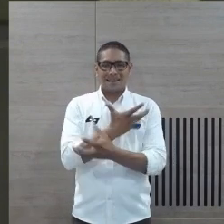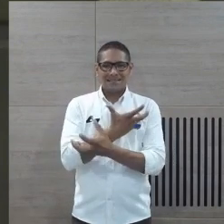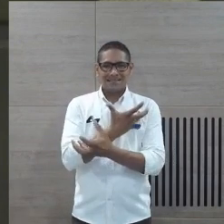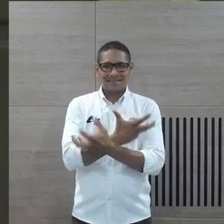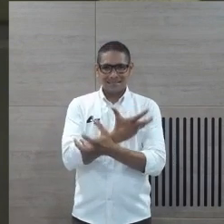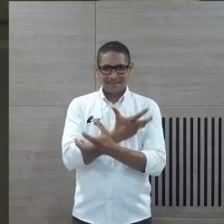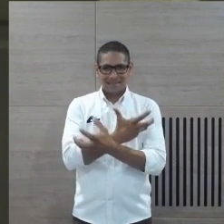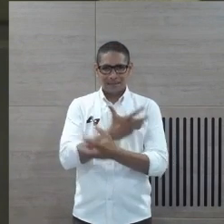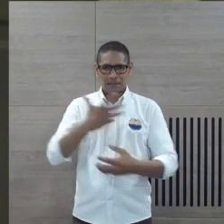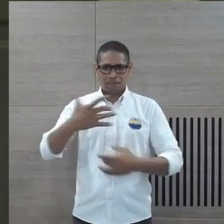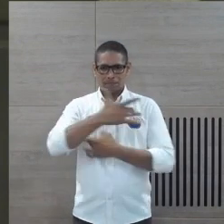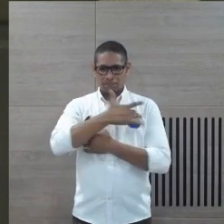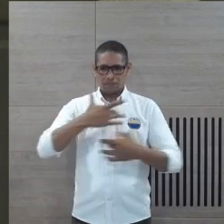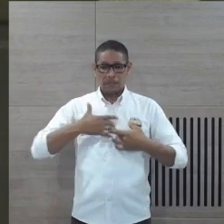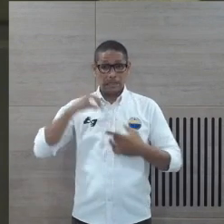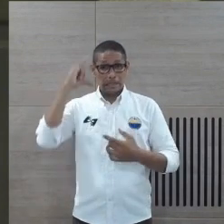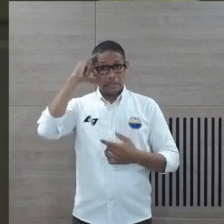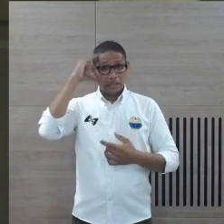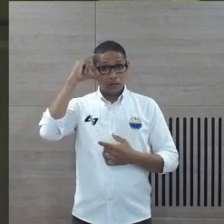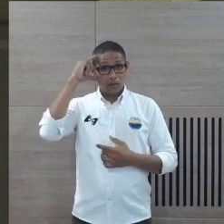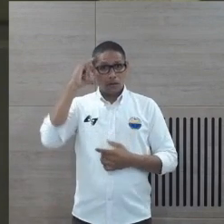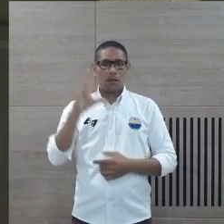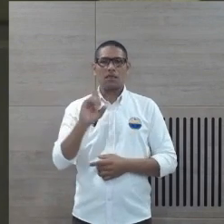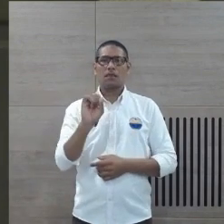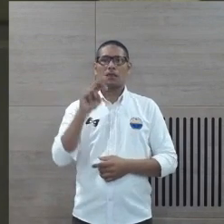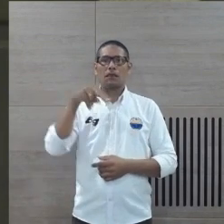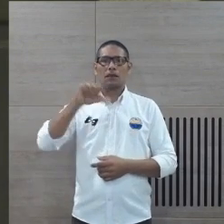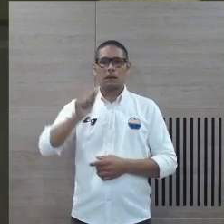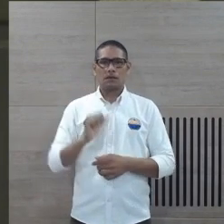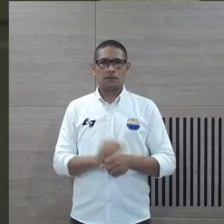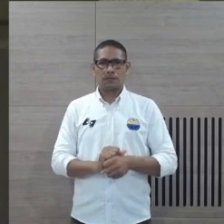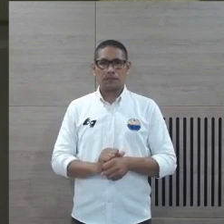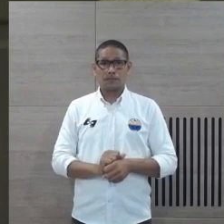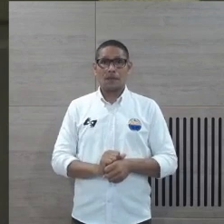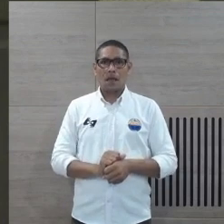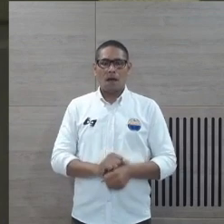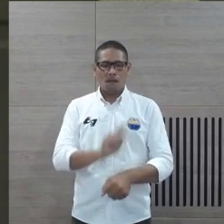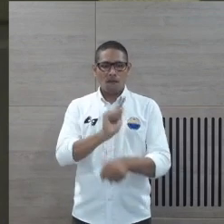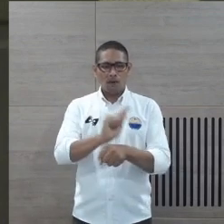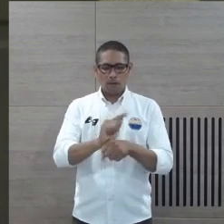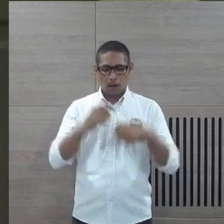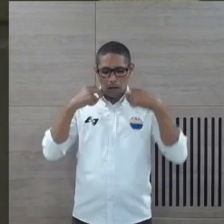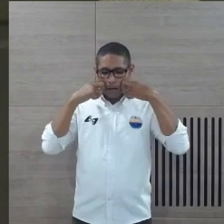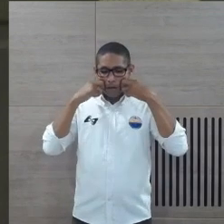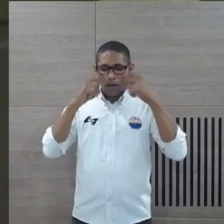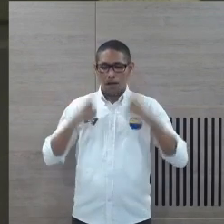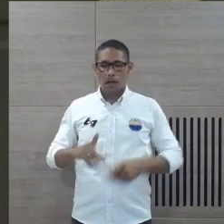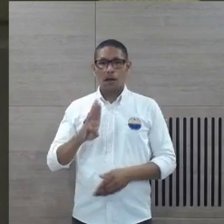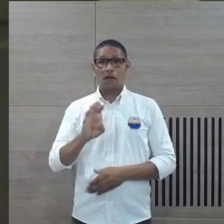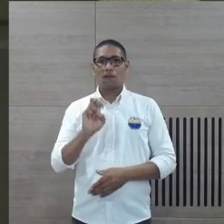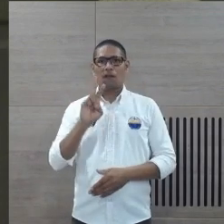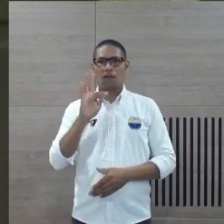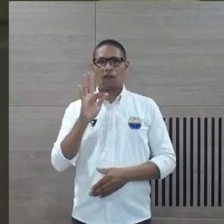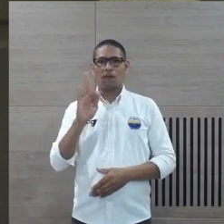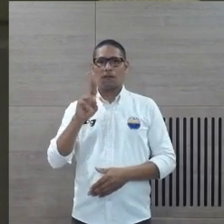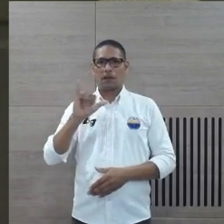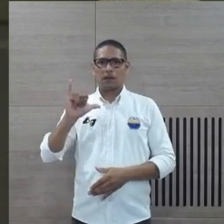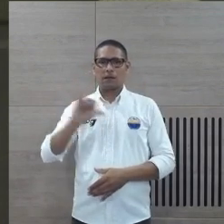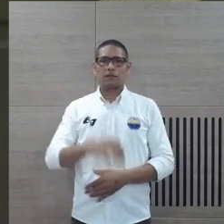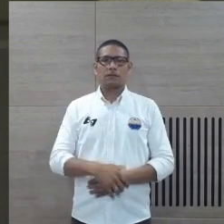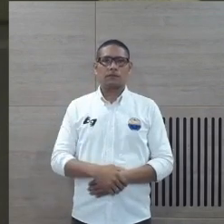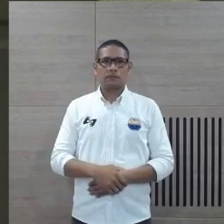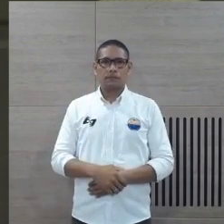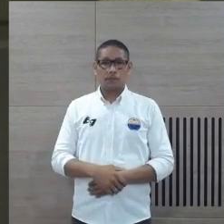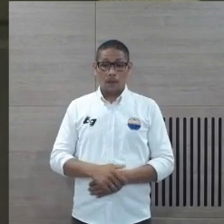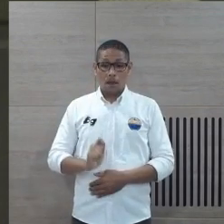de Humanidades. Abogado, Betty del Socorro Ferreira Amador. Abogado, Jainty Daviana Páez Sierra.